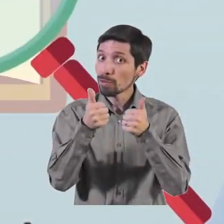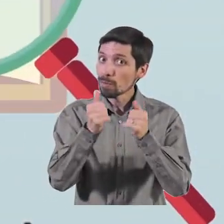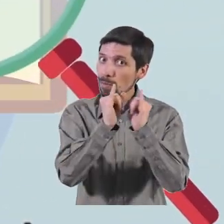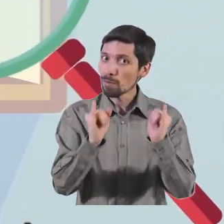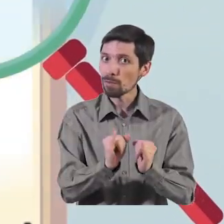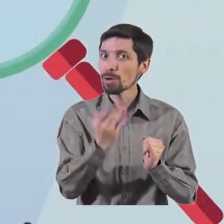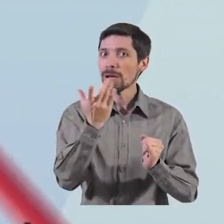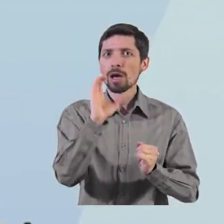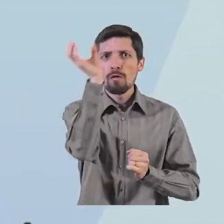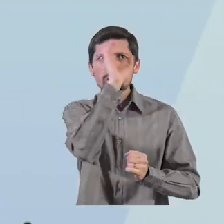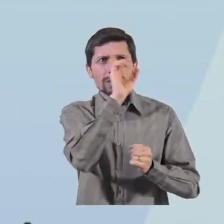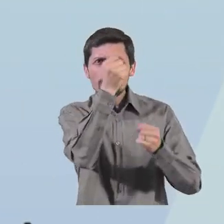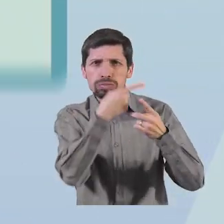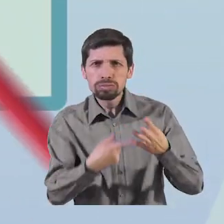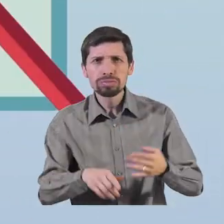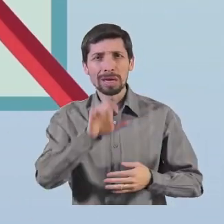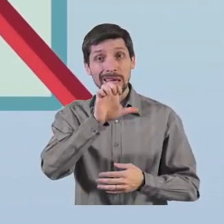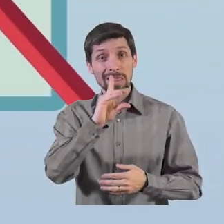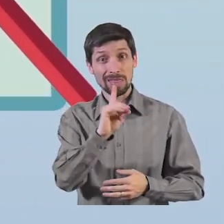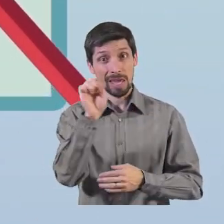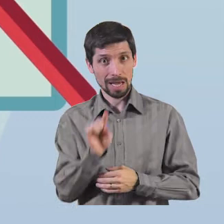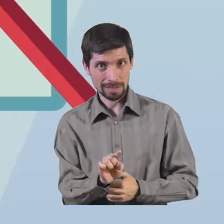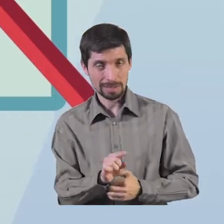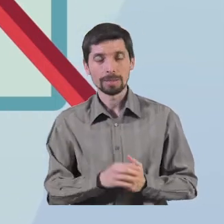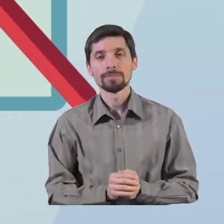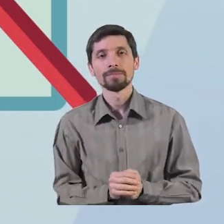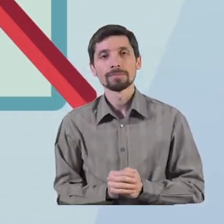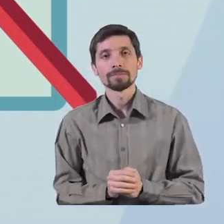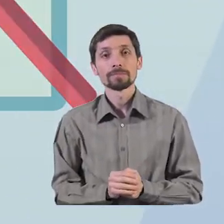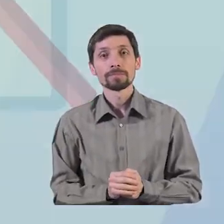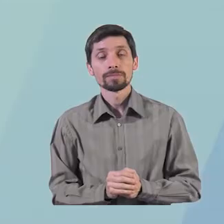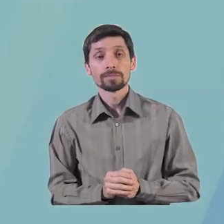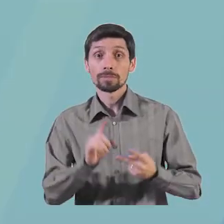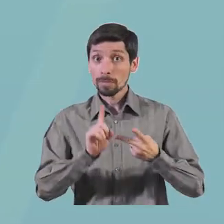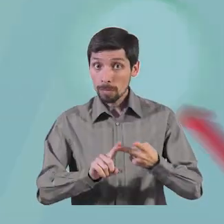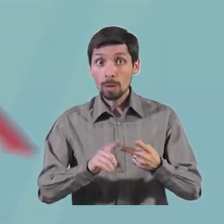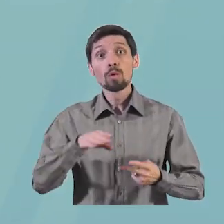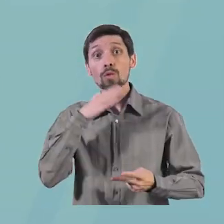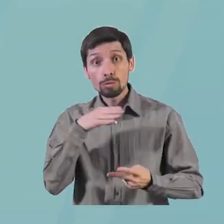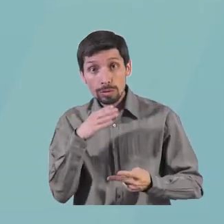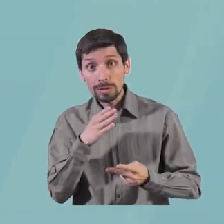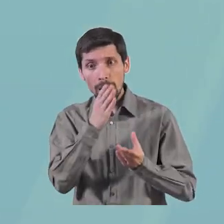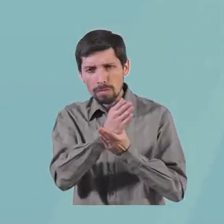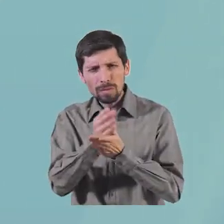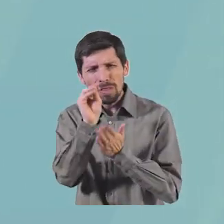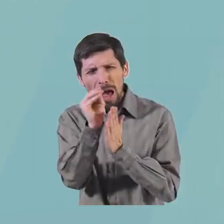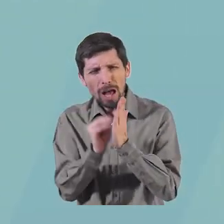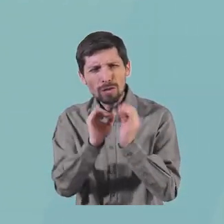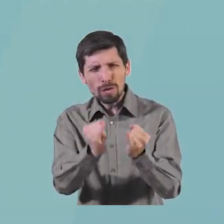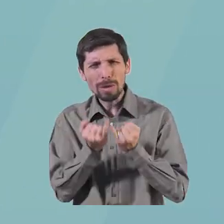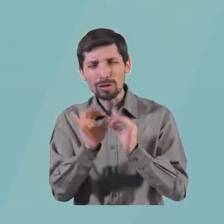manera eficaz a través del multibuscador EDS, IBSCO Discovery Service. Utilizar bases de